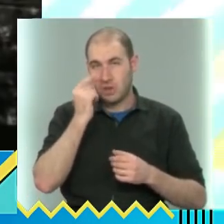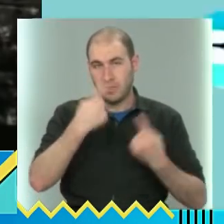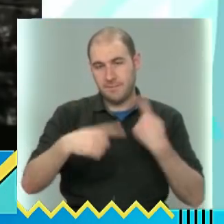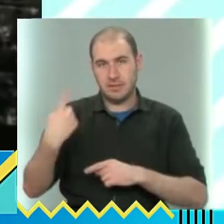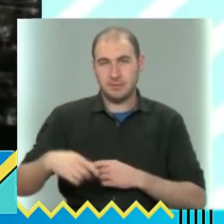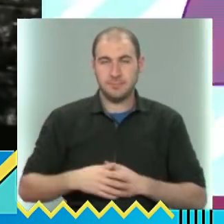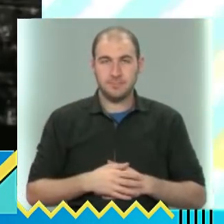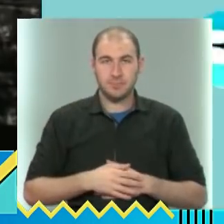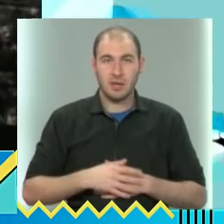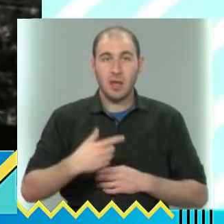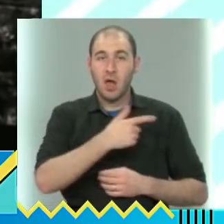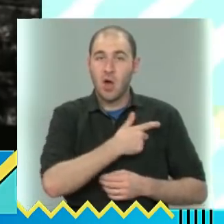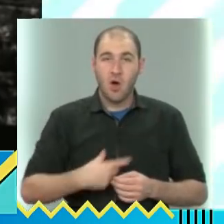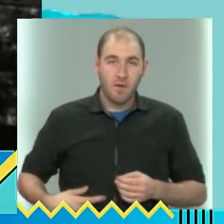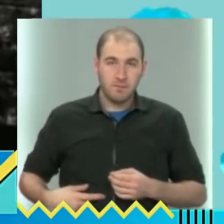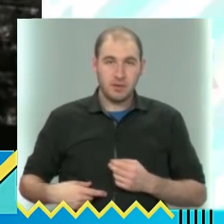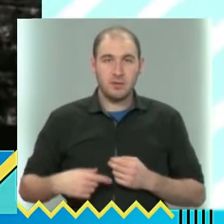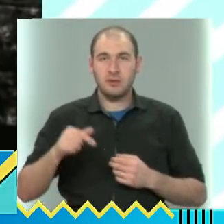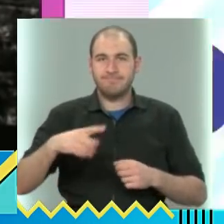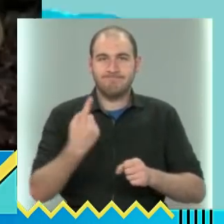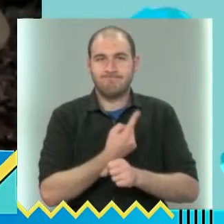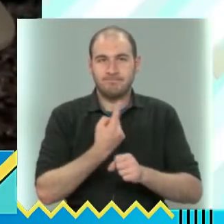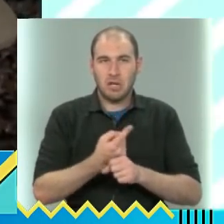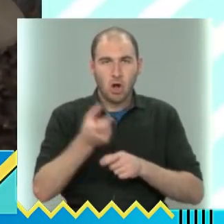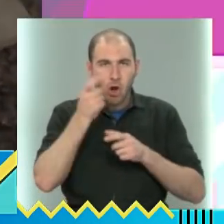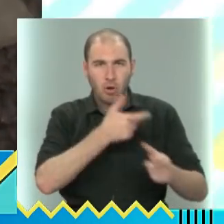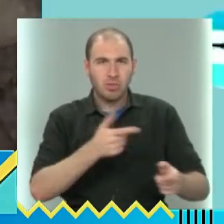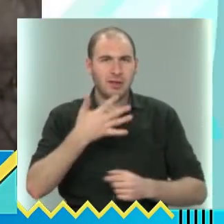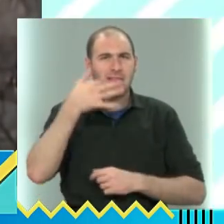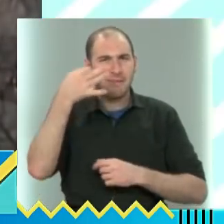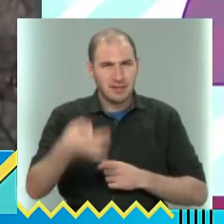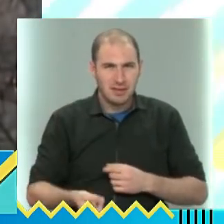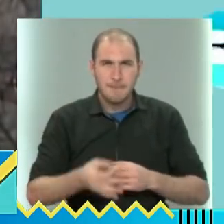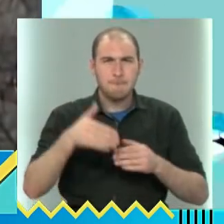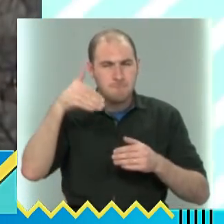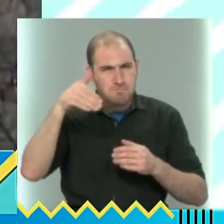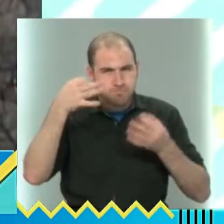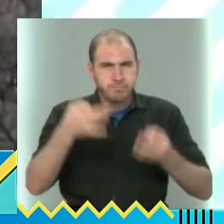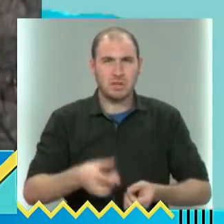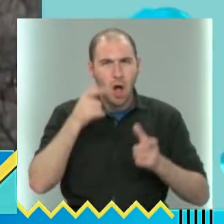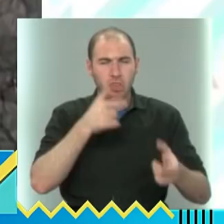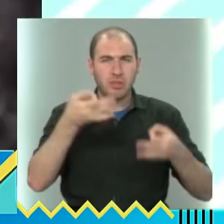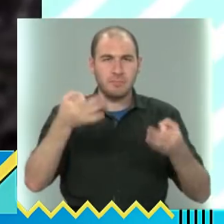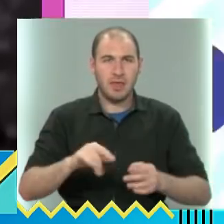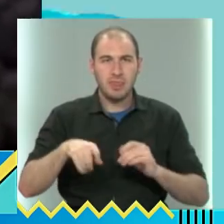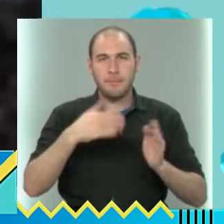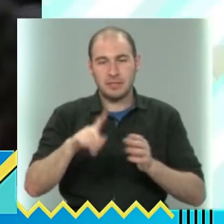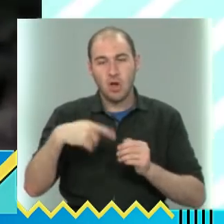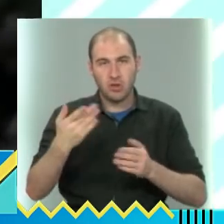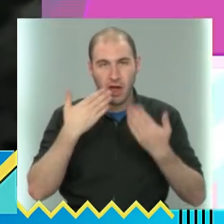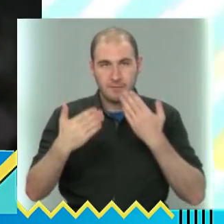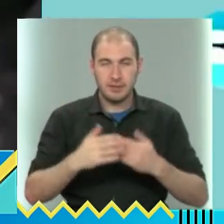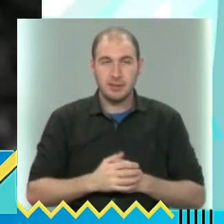Mendoza, los gobiernos no han tenido capacidad de controlar verdaderamente a fondo, más allá de que lo vayamos a tratar en otro bloque la